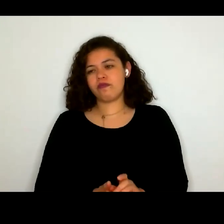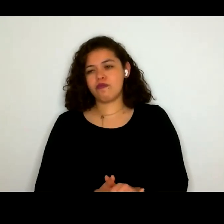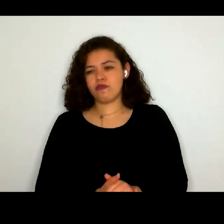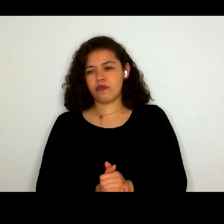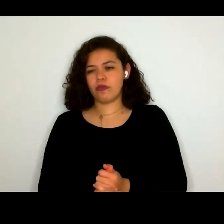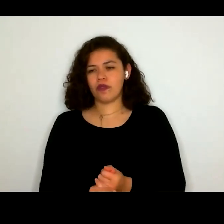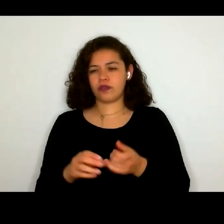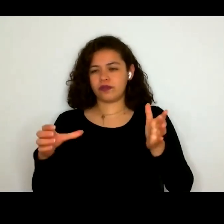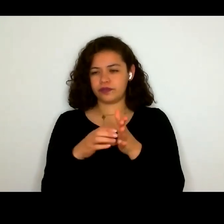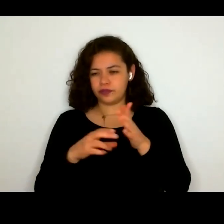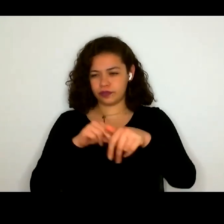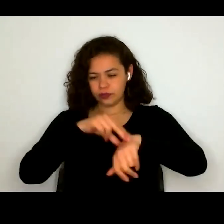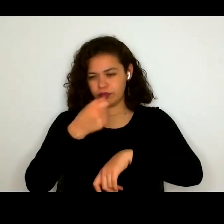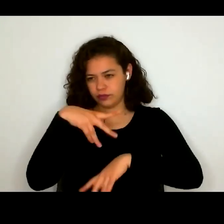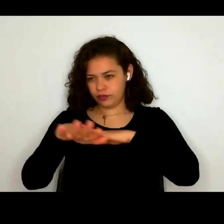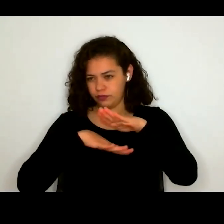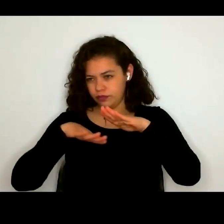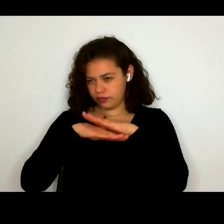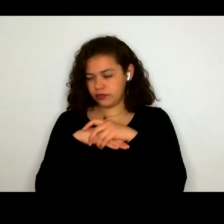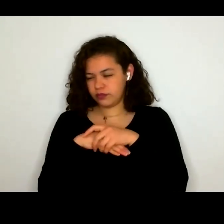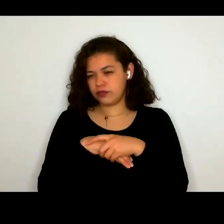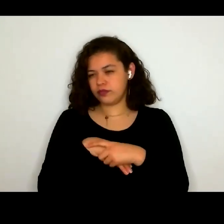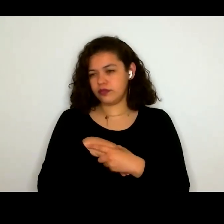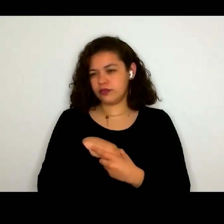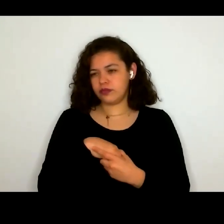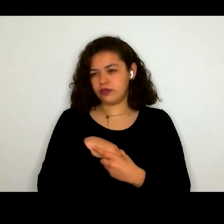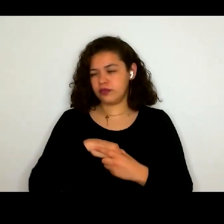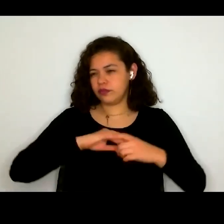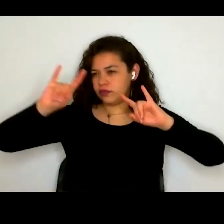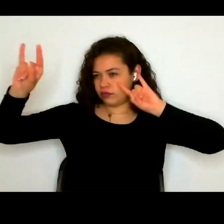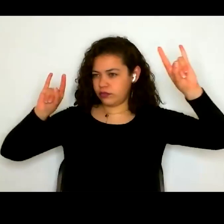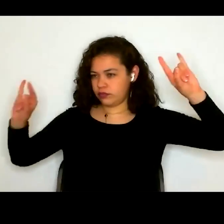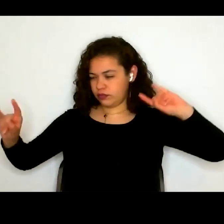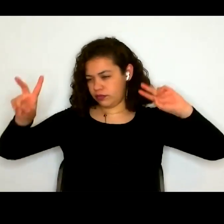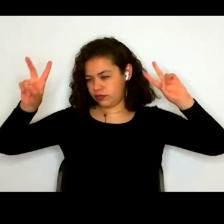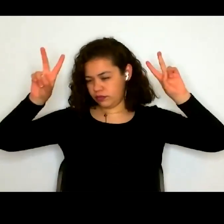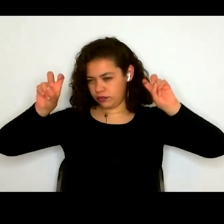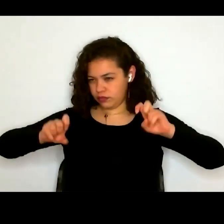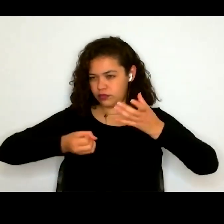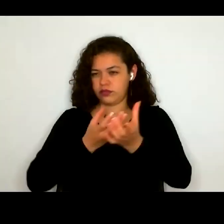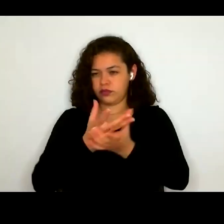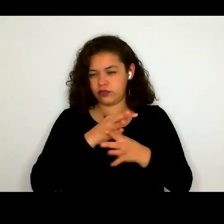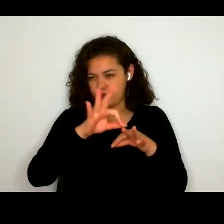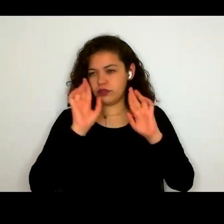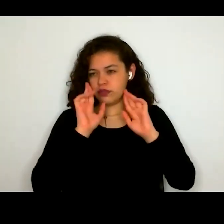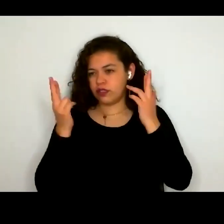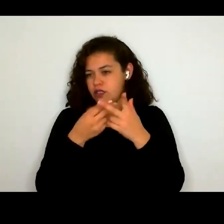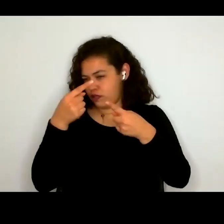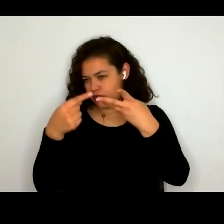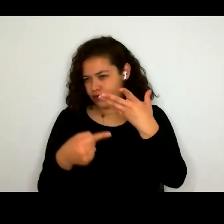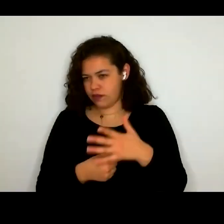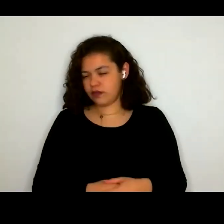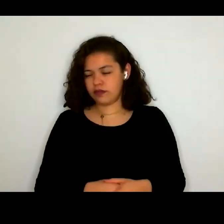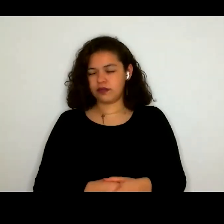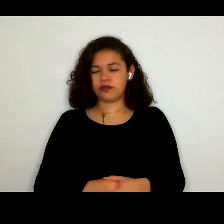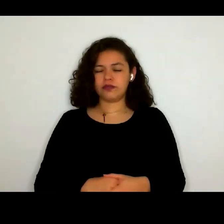botiquín básico de primeros auxilios, señalización en la materia, rutas de evacuación, puntos de reunión, etcétera.